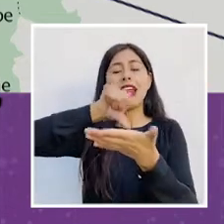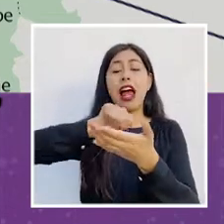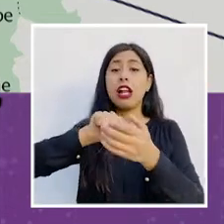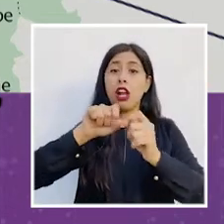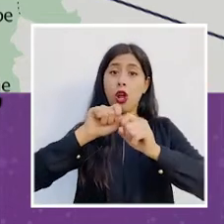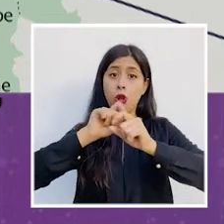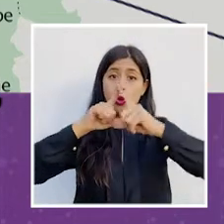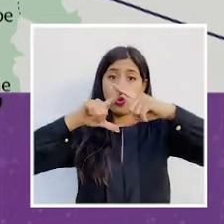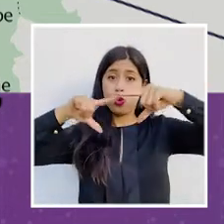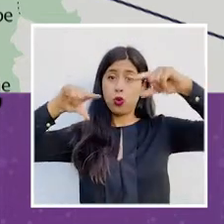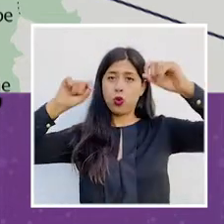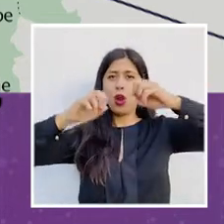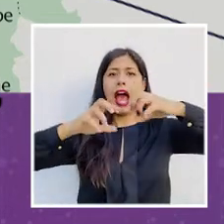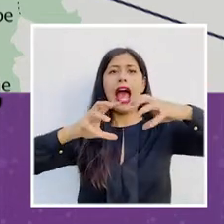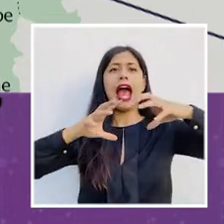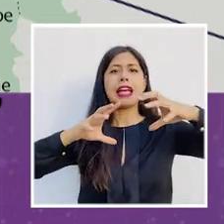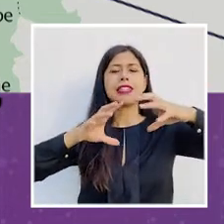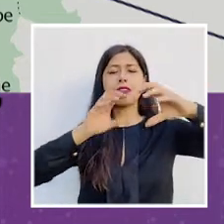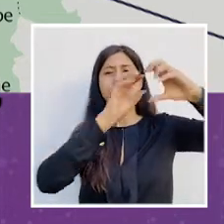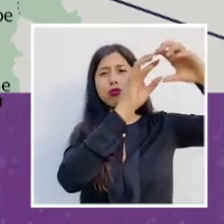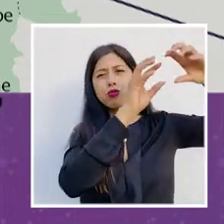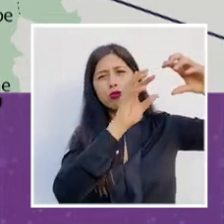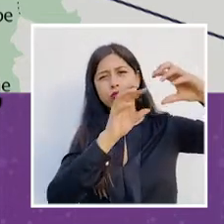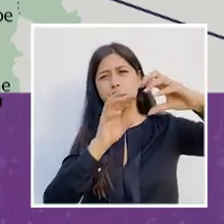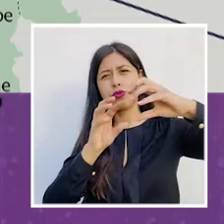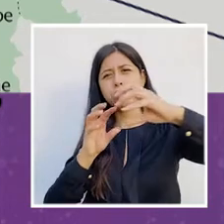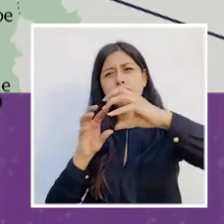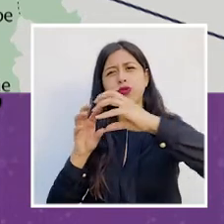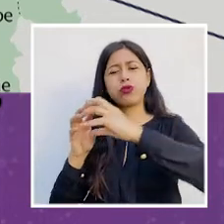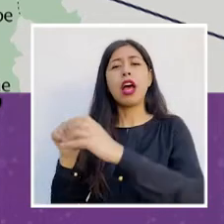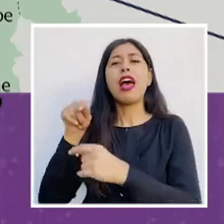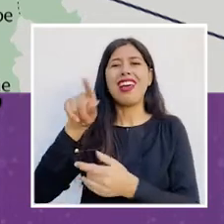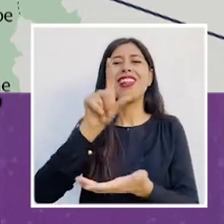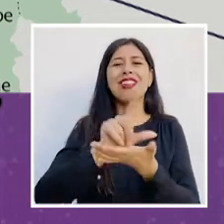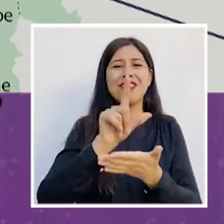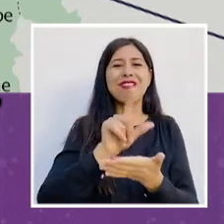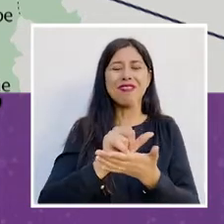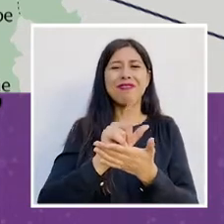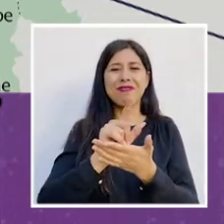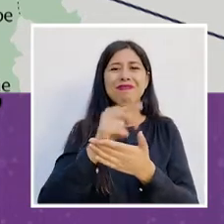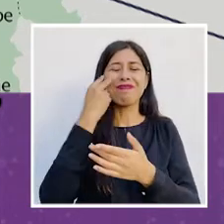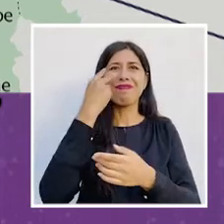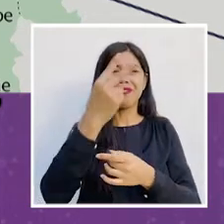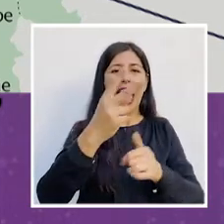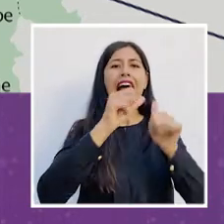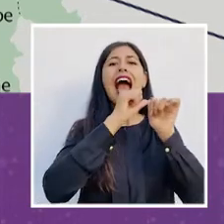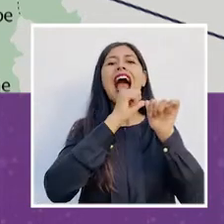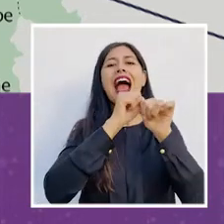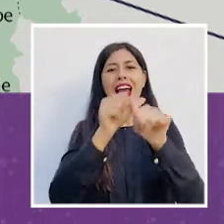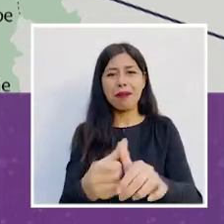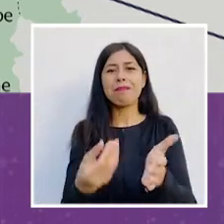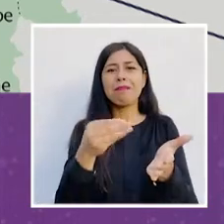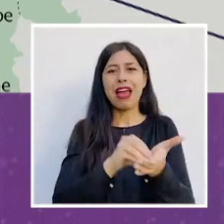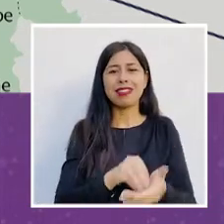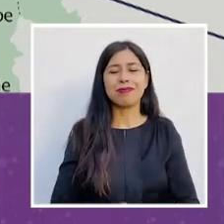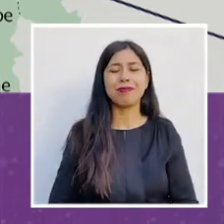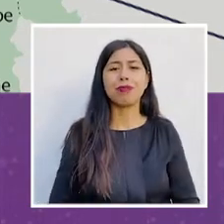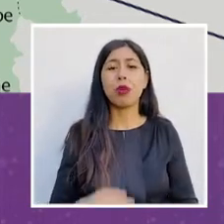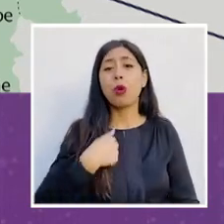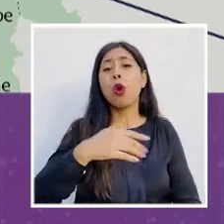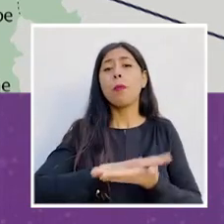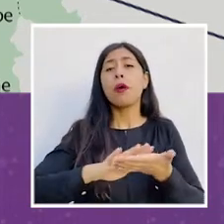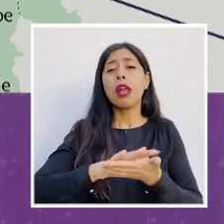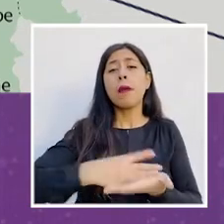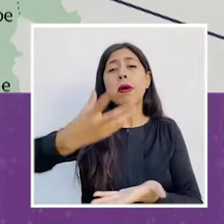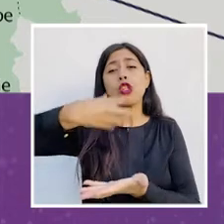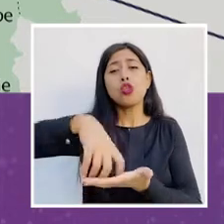de la Luna es más ancha. Y, por lo tanto, es el lugar donde el eclipse va a durar más tiempo. Si uno